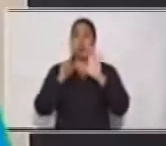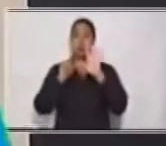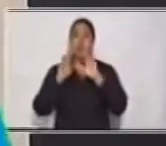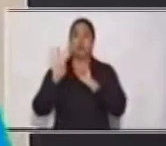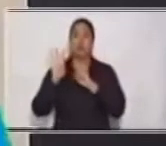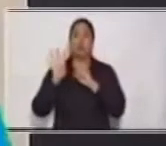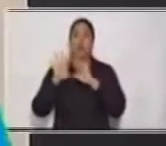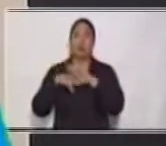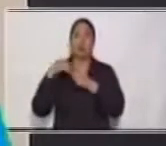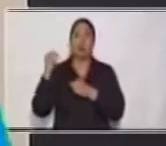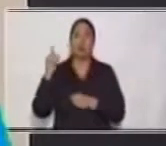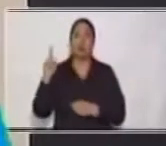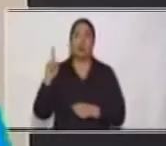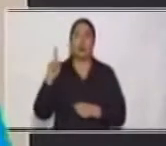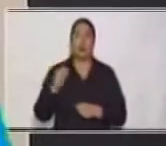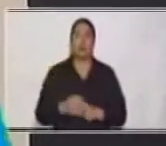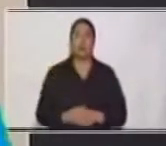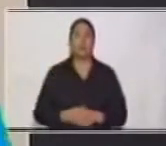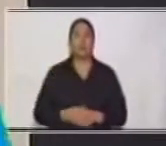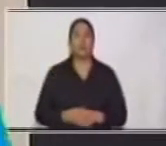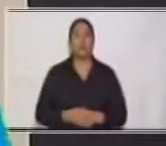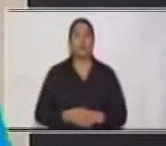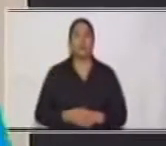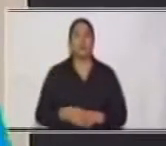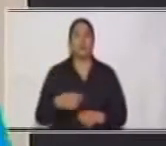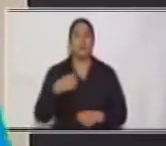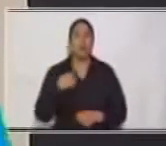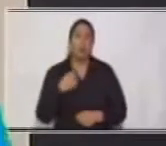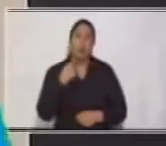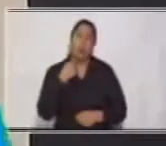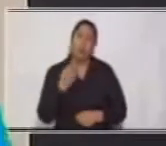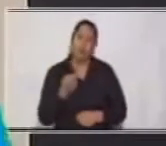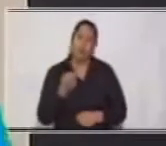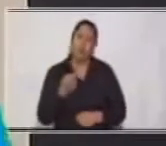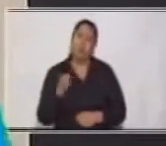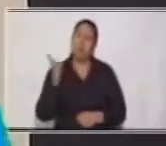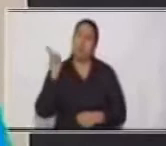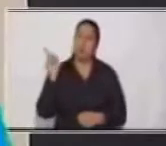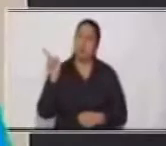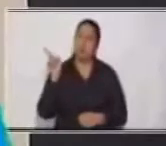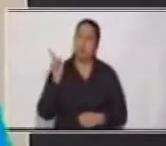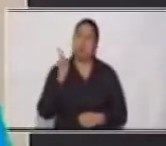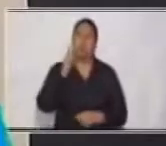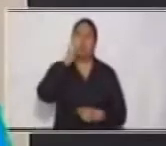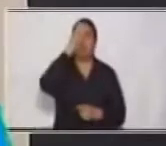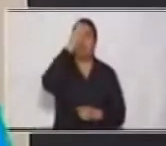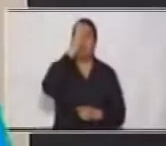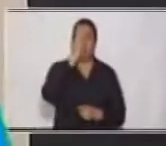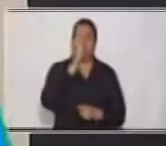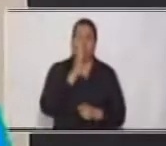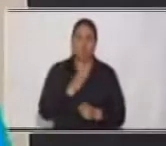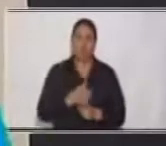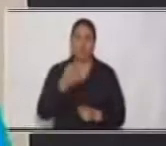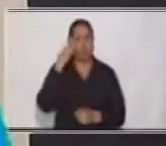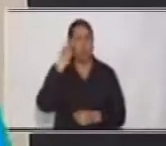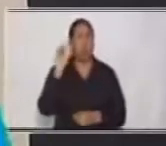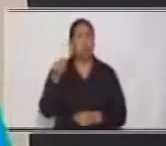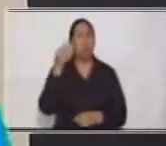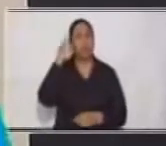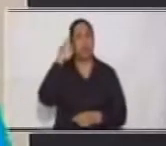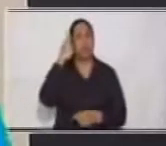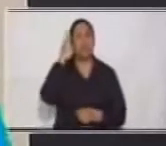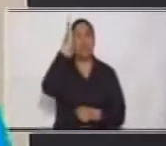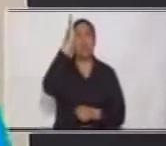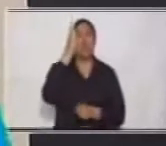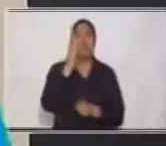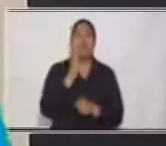1. Ahora, yo les puedo decir, esta es una elipse vertical. ¿Por qué sabemos que es una elipse vertical? Porque